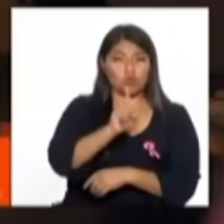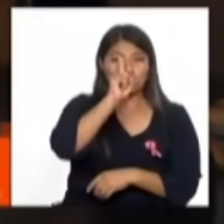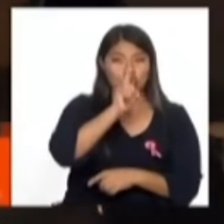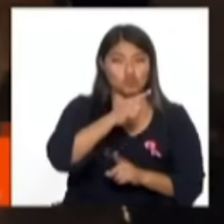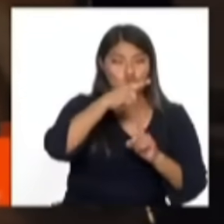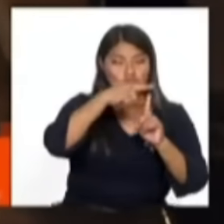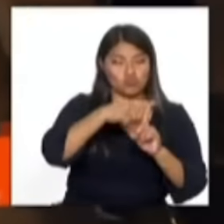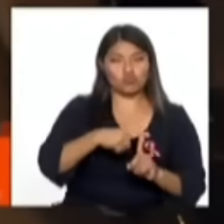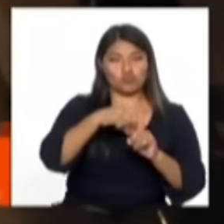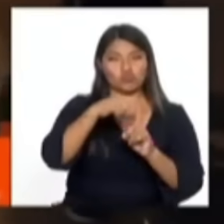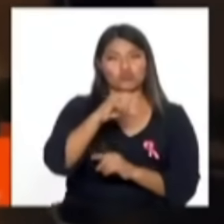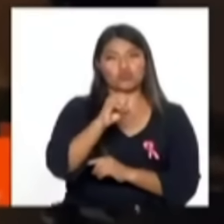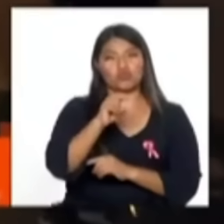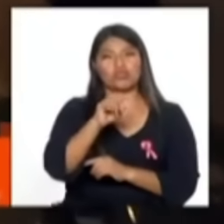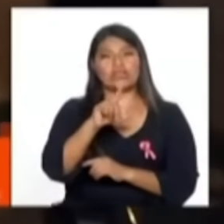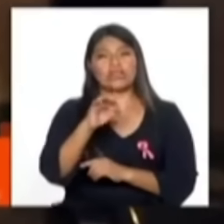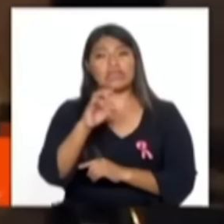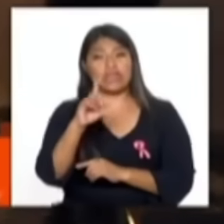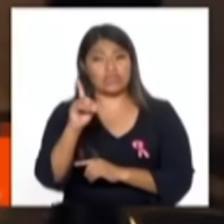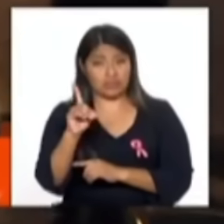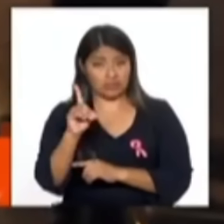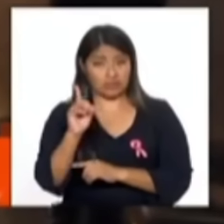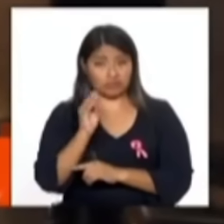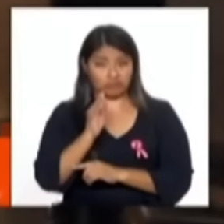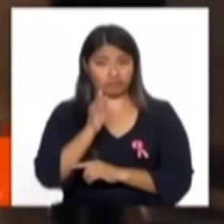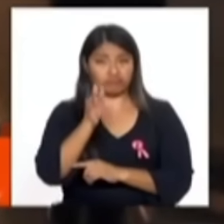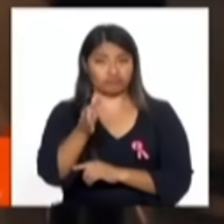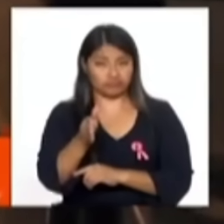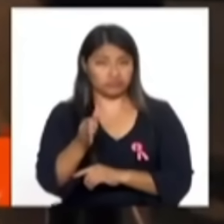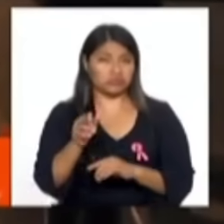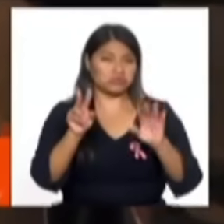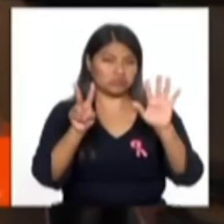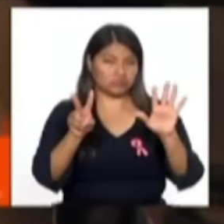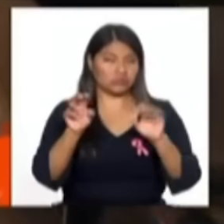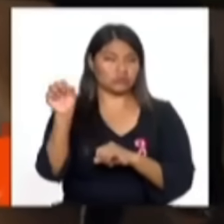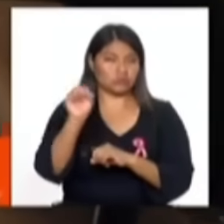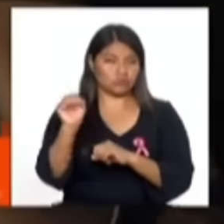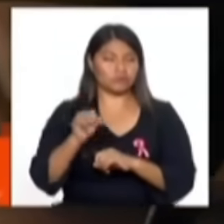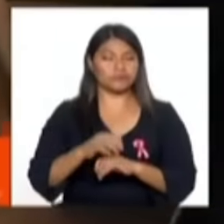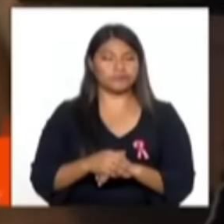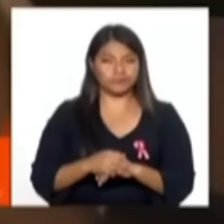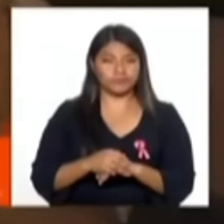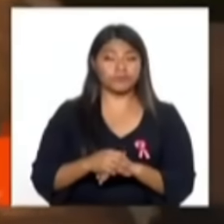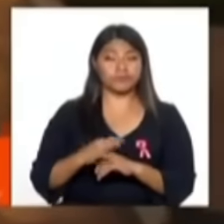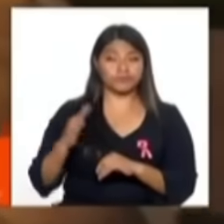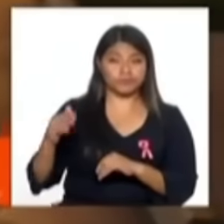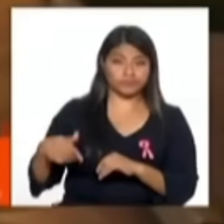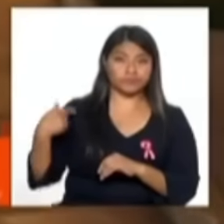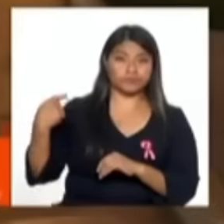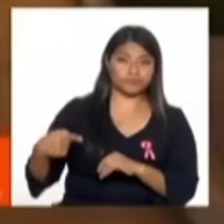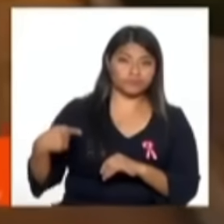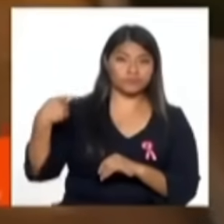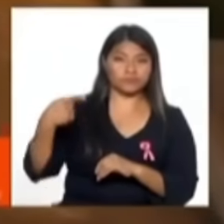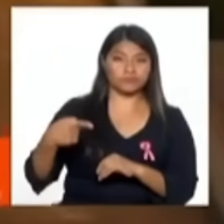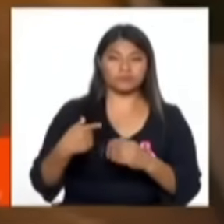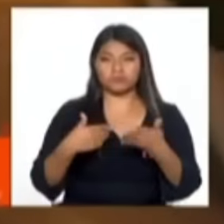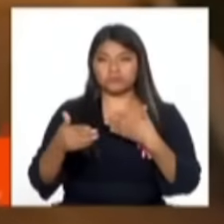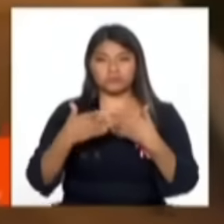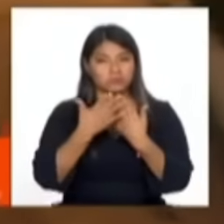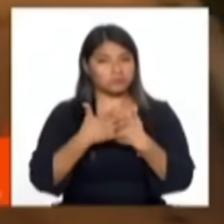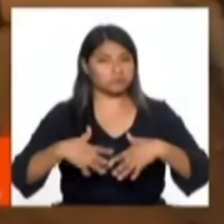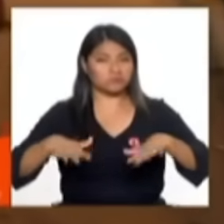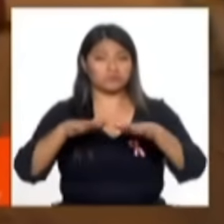de todo producto que ingresa al mercado. ¿Ya? Y normalmente nuestros clientes que vienen a comprar de todo Lima